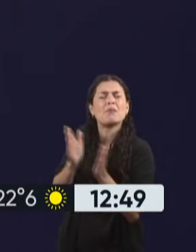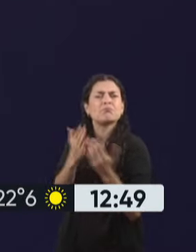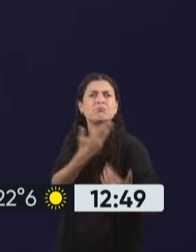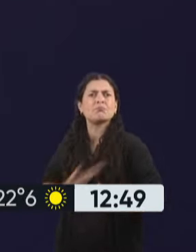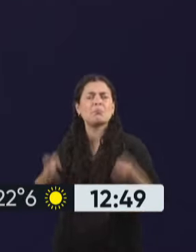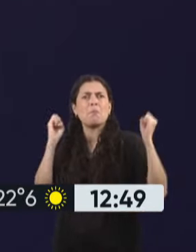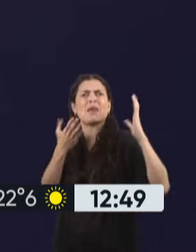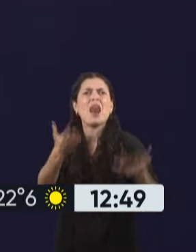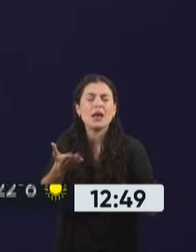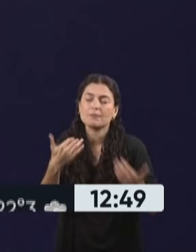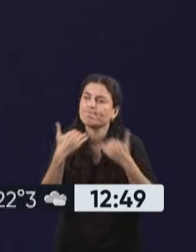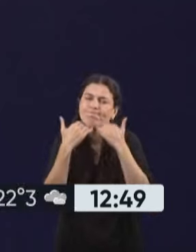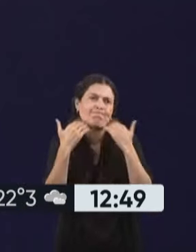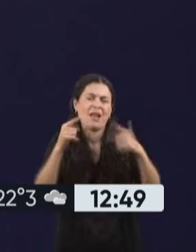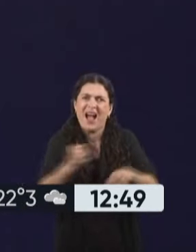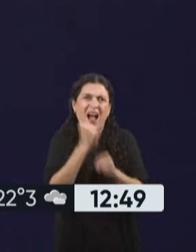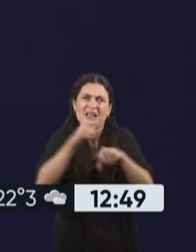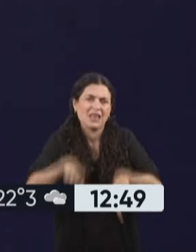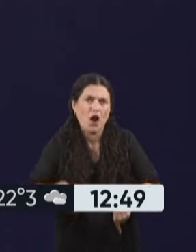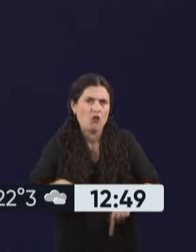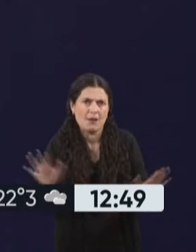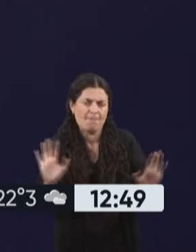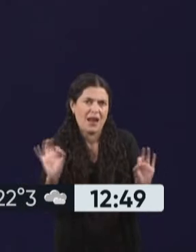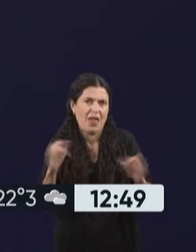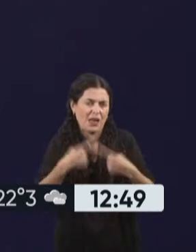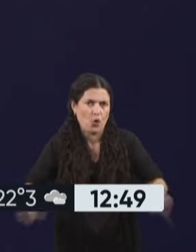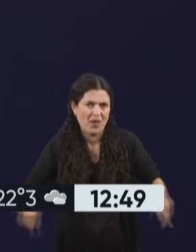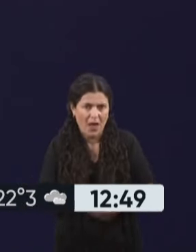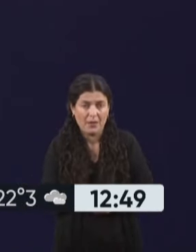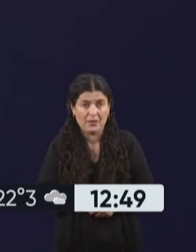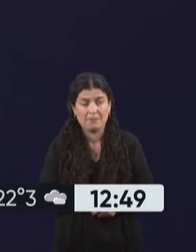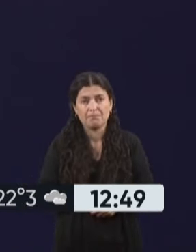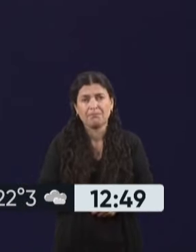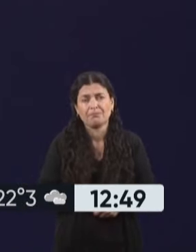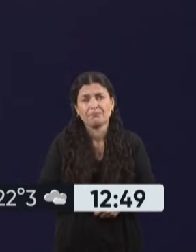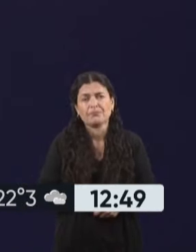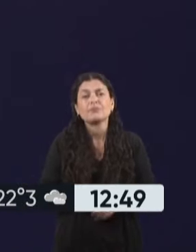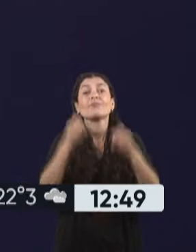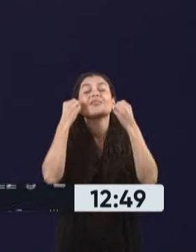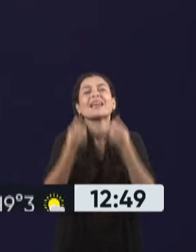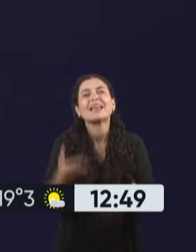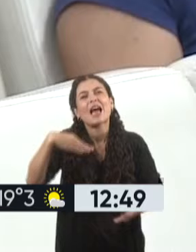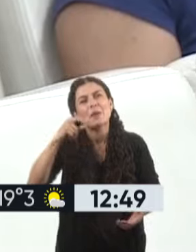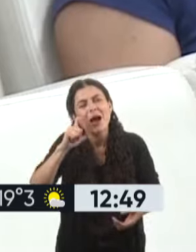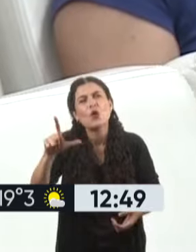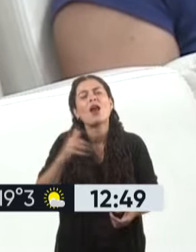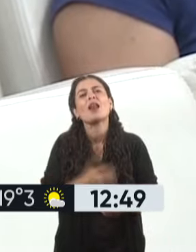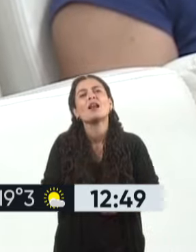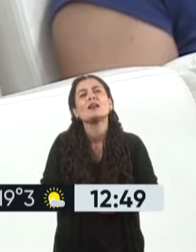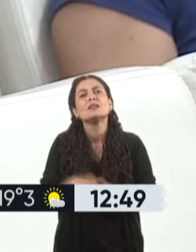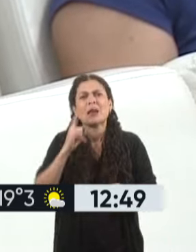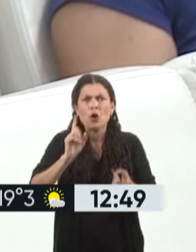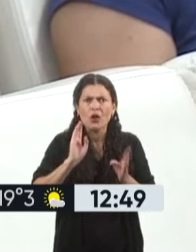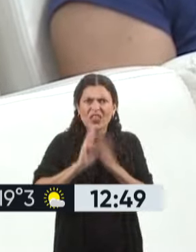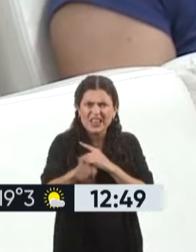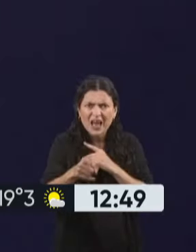sepa si es de interés público, se dará a conocer, por supuesto. ¿Qué tal, Manuel? Buenos días. ¿Vamos en vivo o